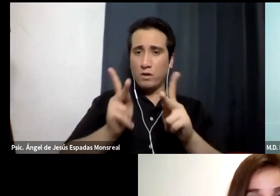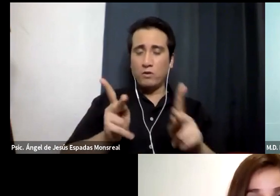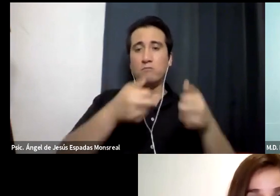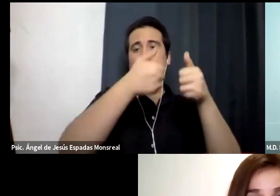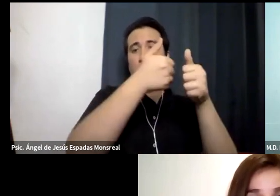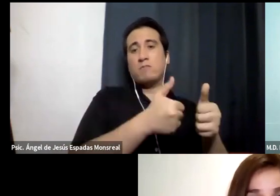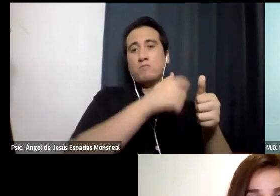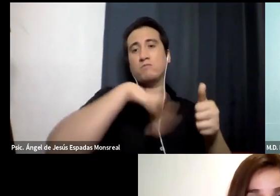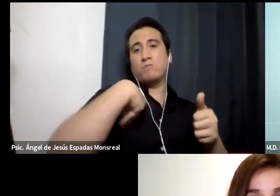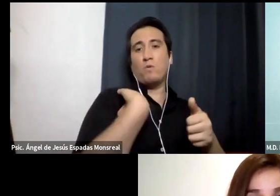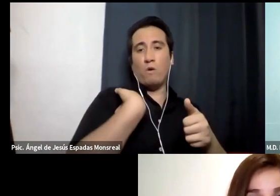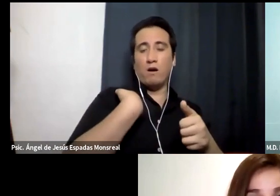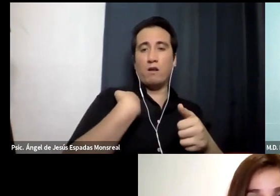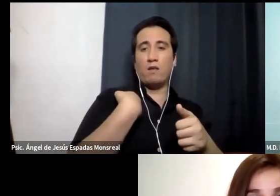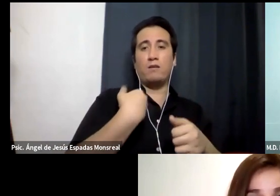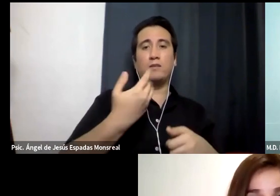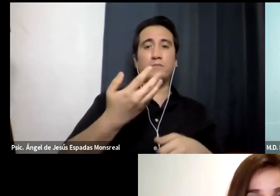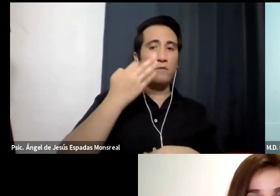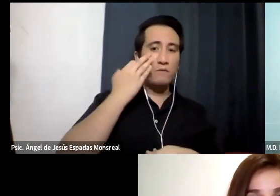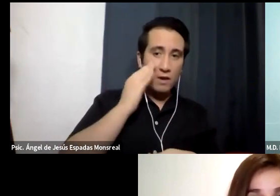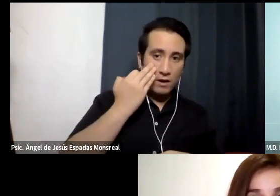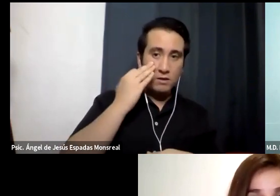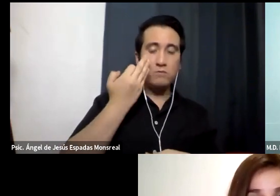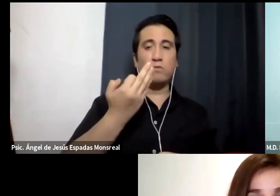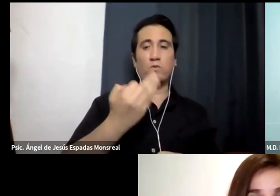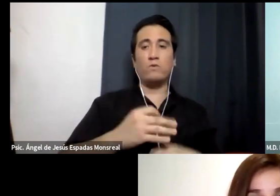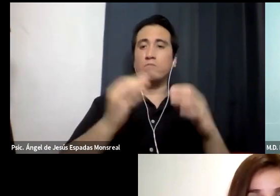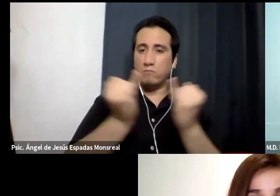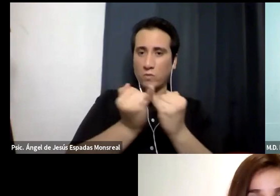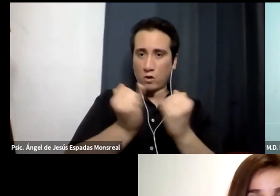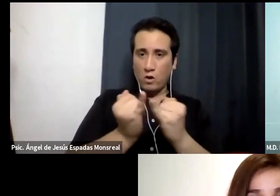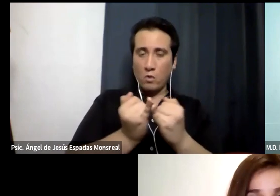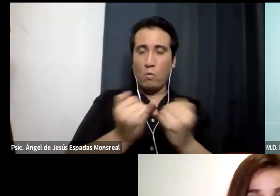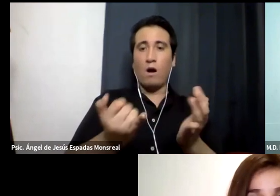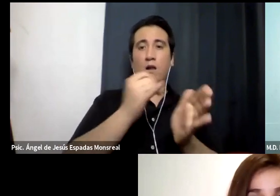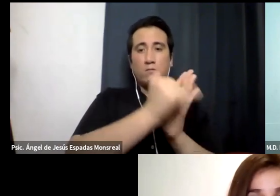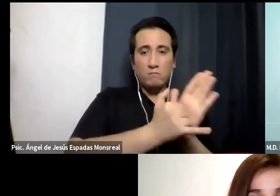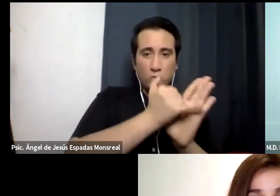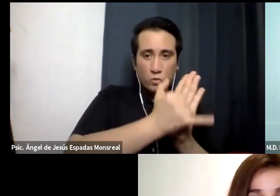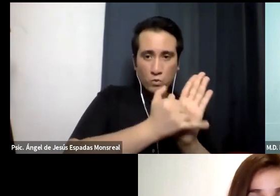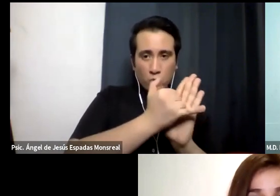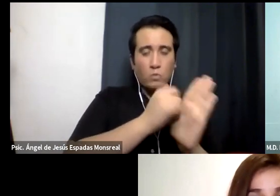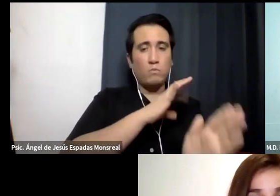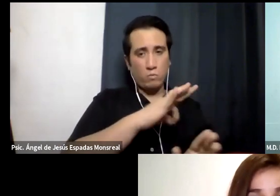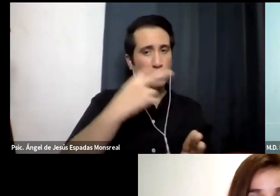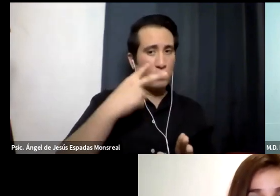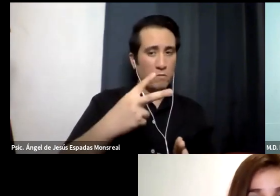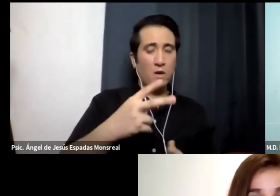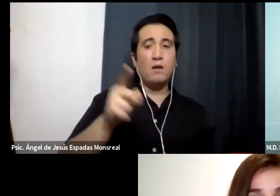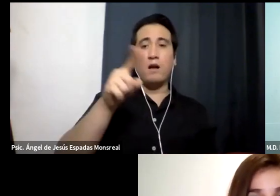grabado en nuestras redes sociales, en el Facebook, pero también va a estar en nuestro canal de YouTube, que es